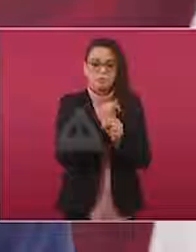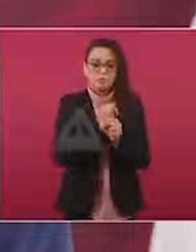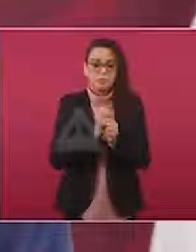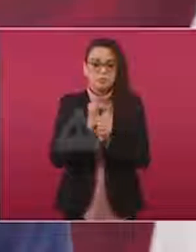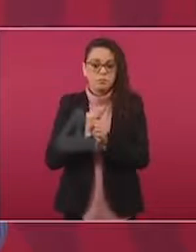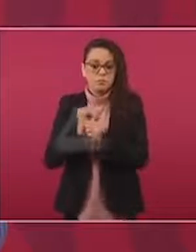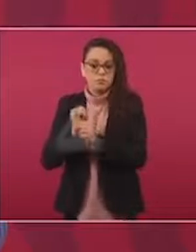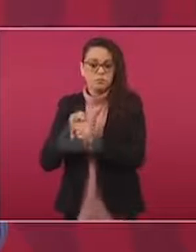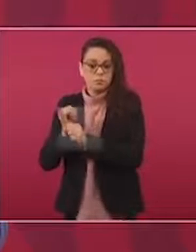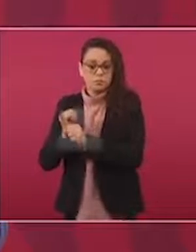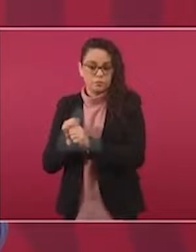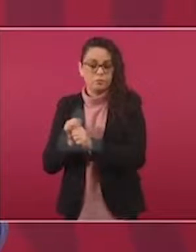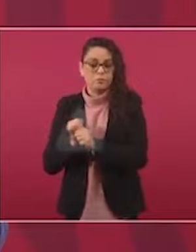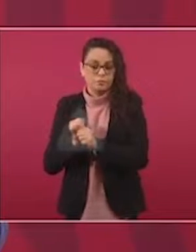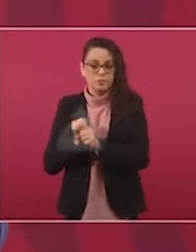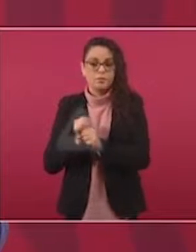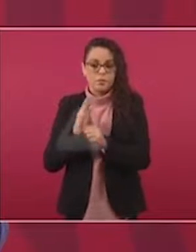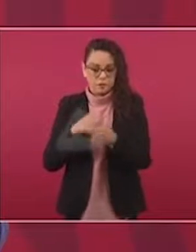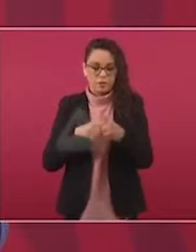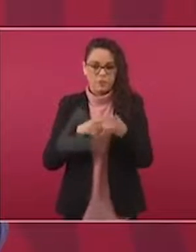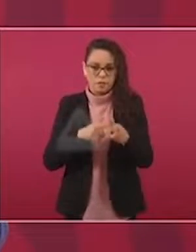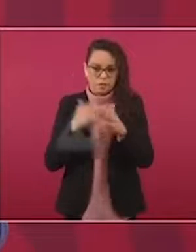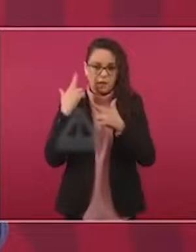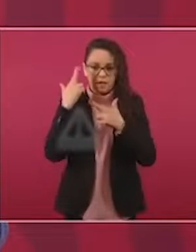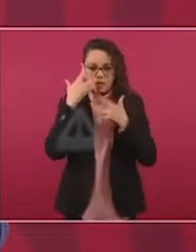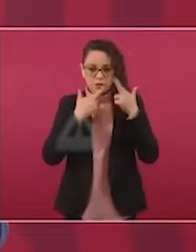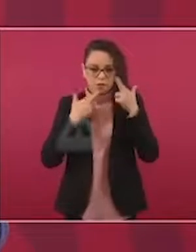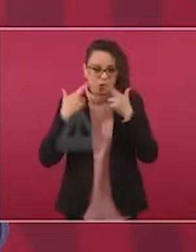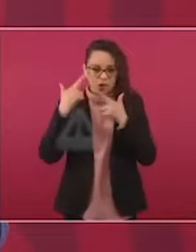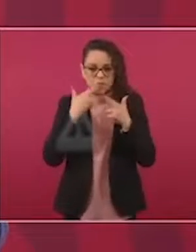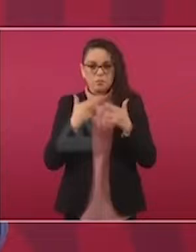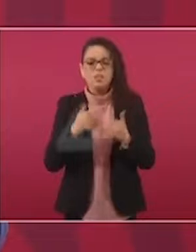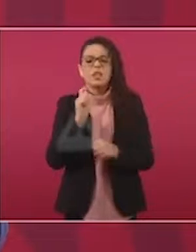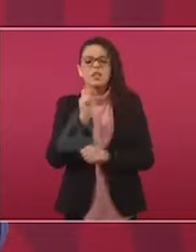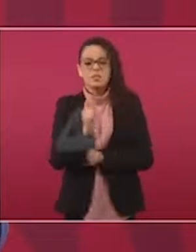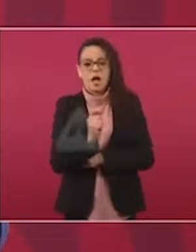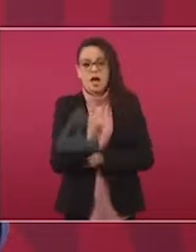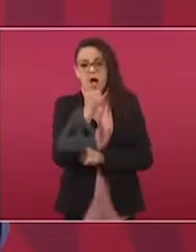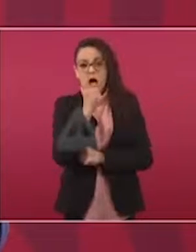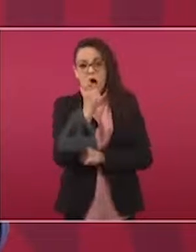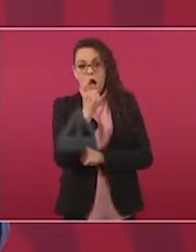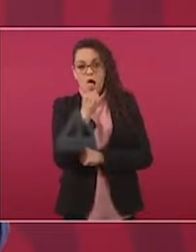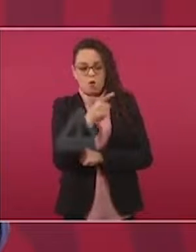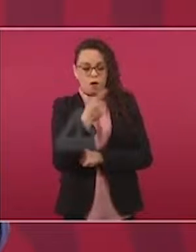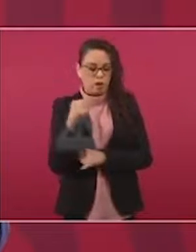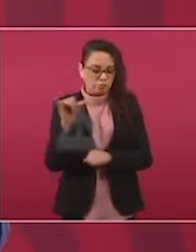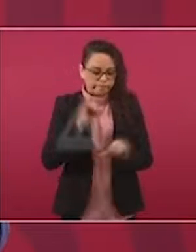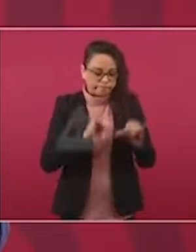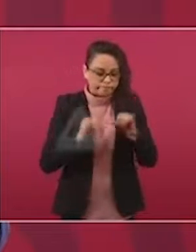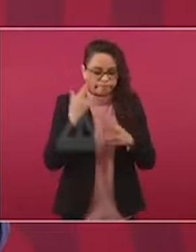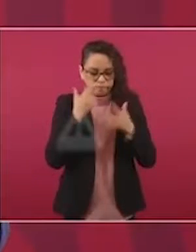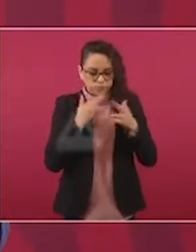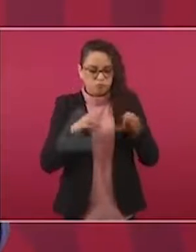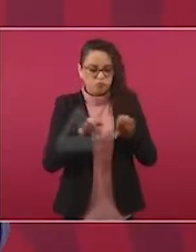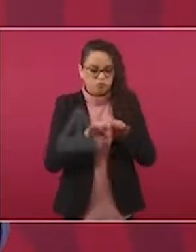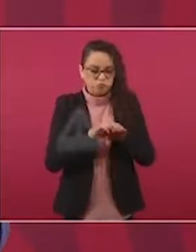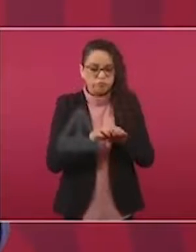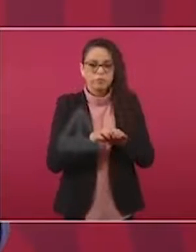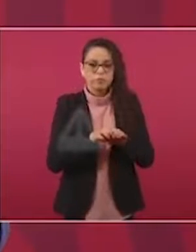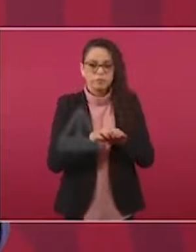Se están haciendo análisis de agua y se están haciendo